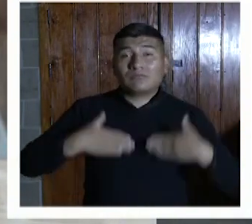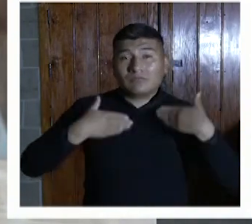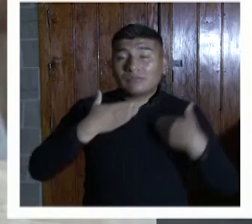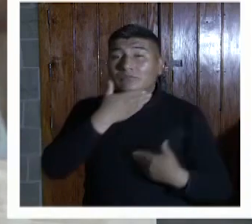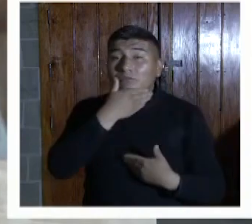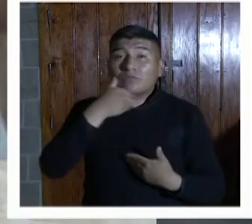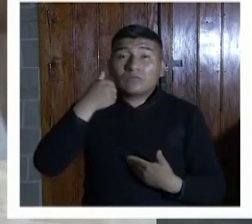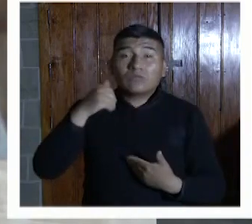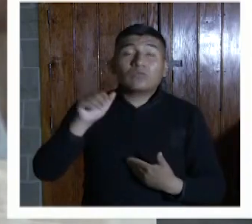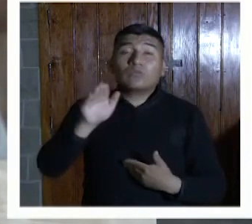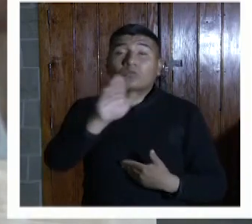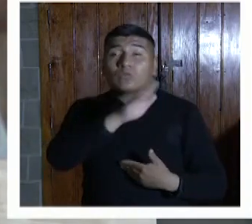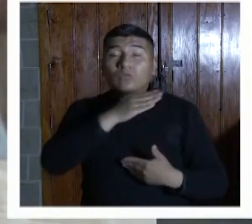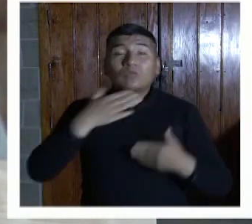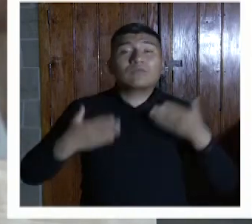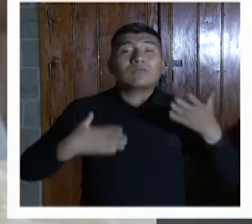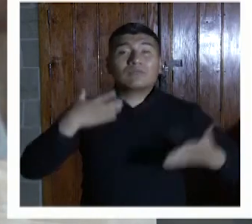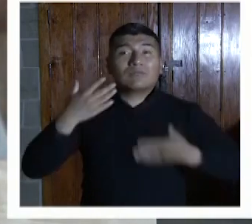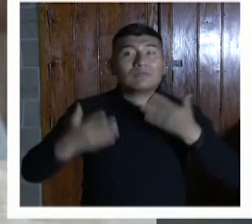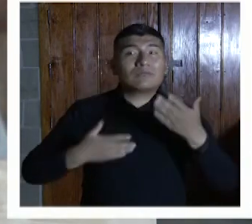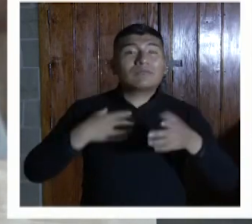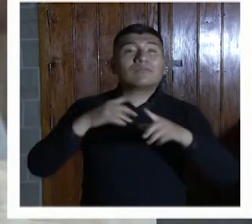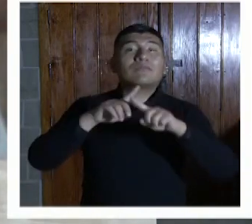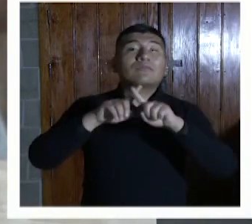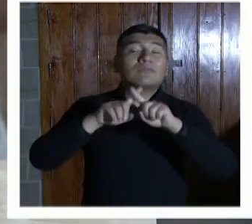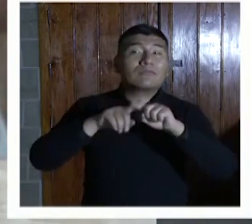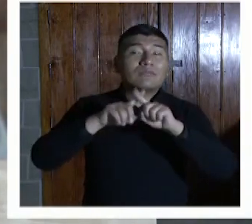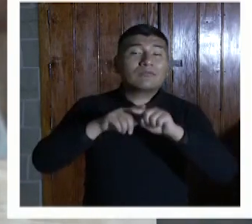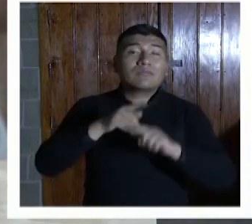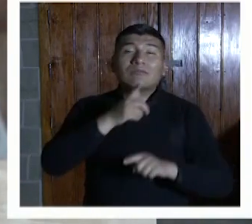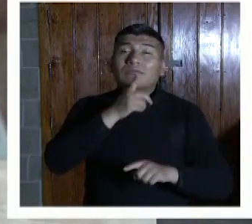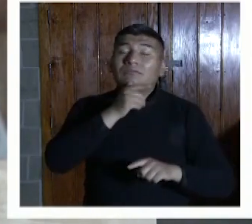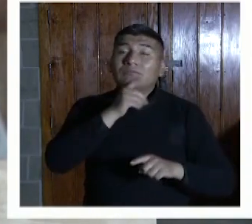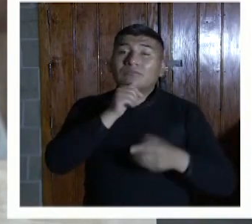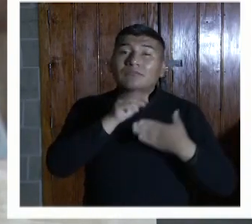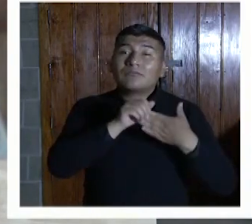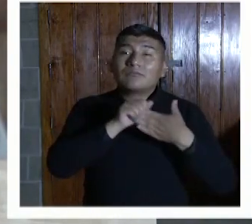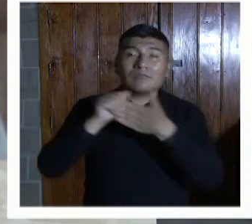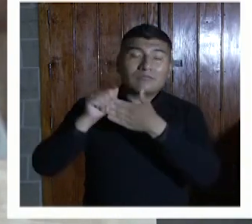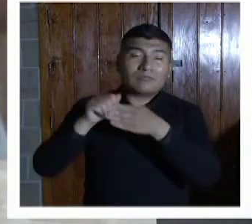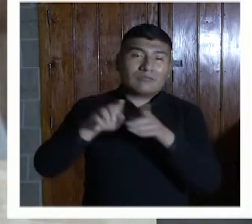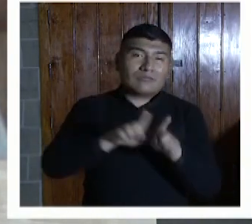felicidad depende de la mano que te pueda dar, también anhélalo.